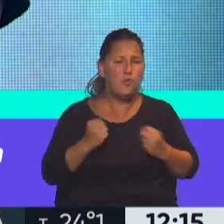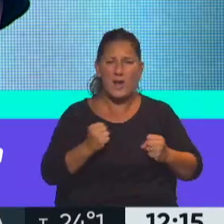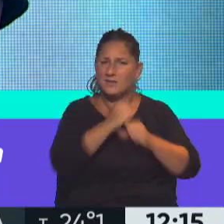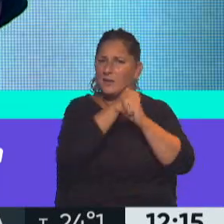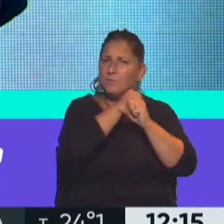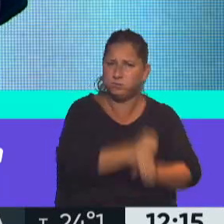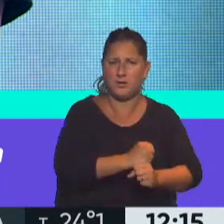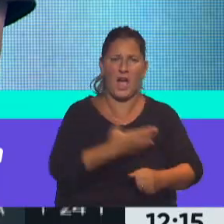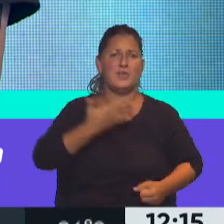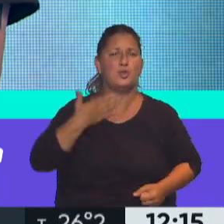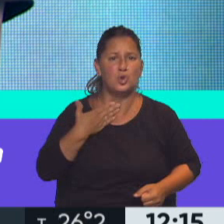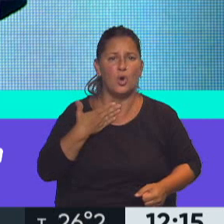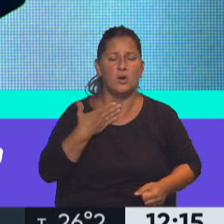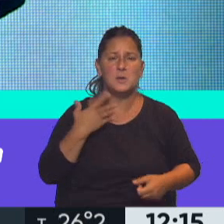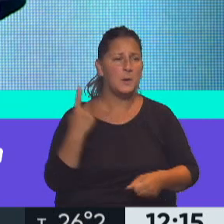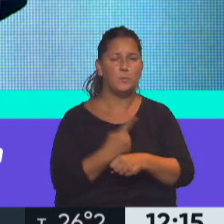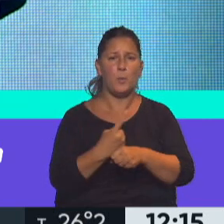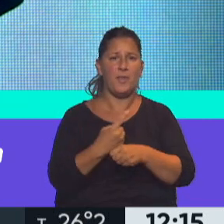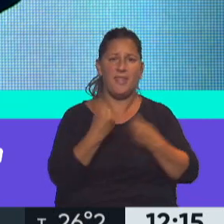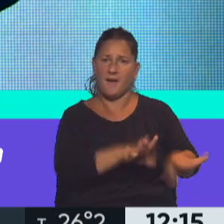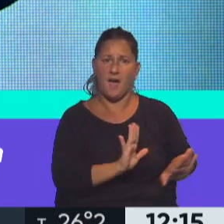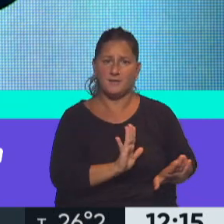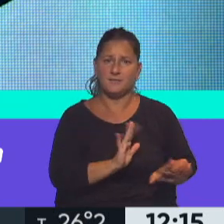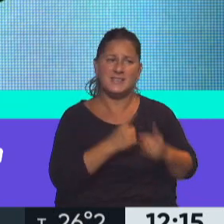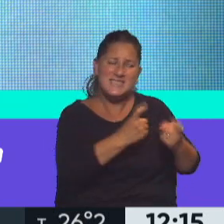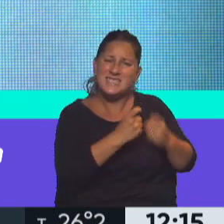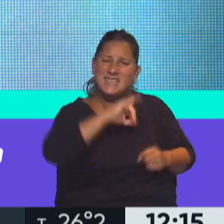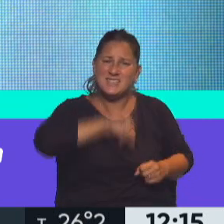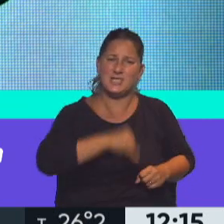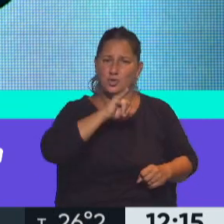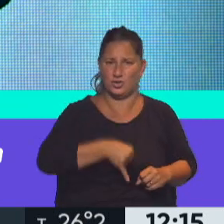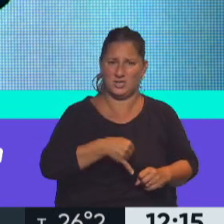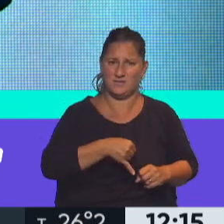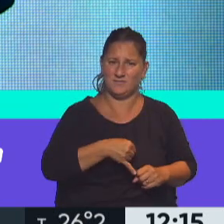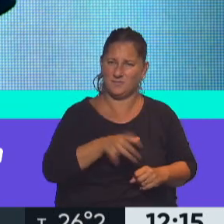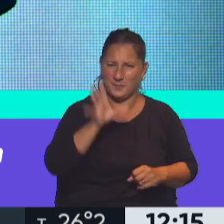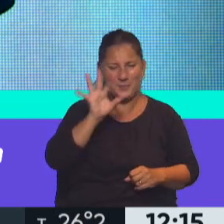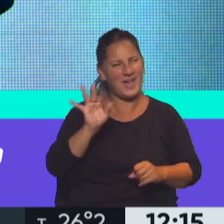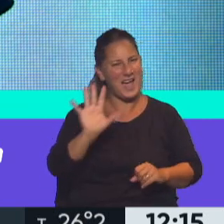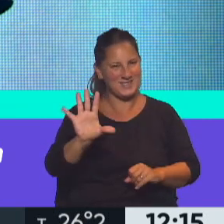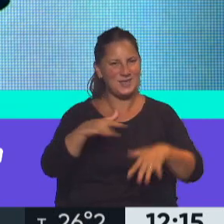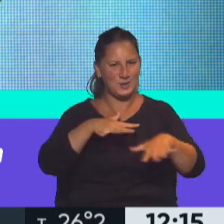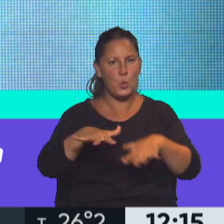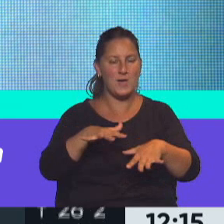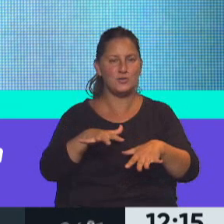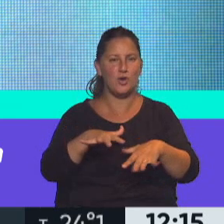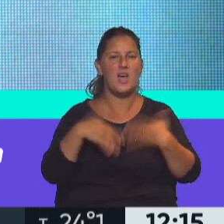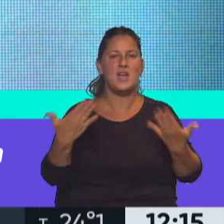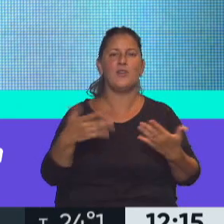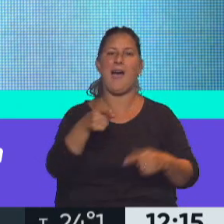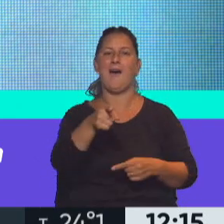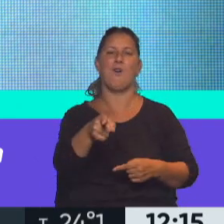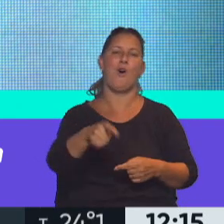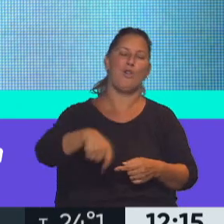esa patología que no pueden dejar. Entonces, y esto se ve mucho. Entonces, de alguna forma, la